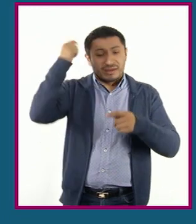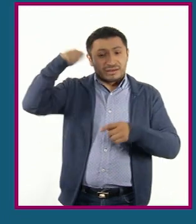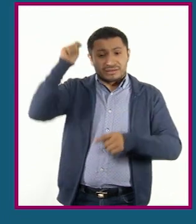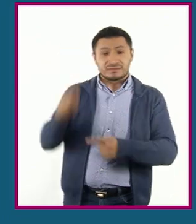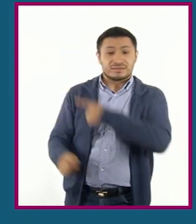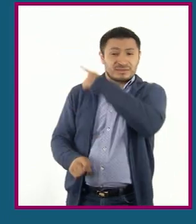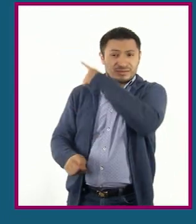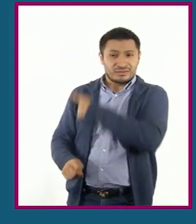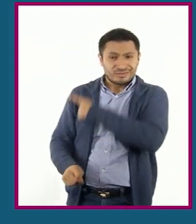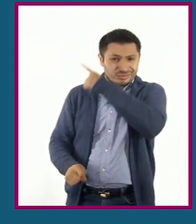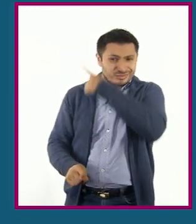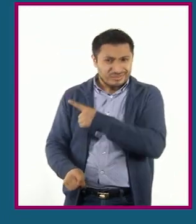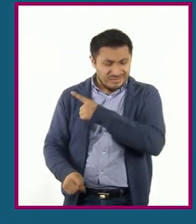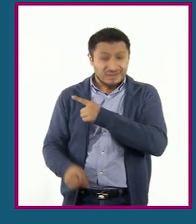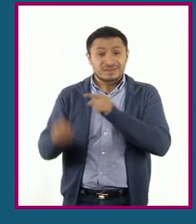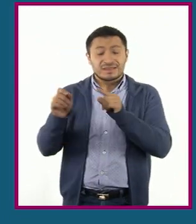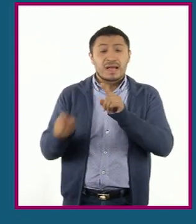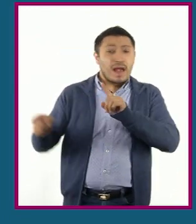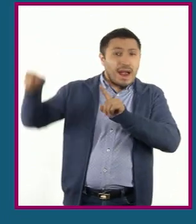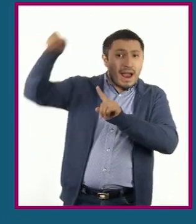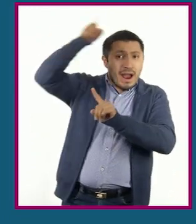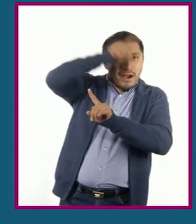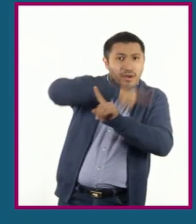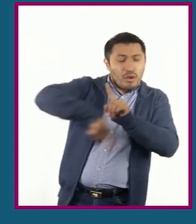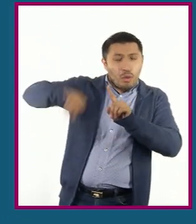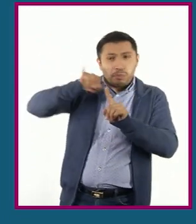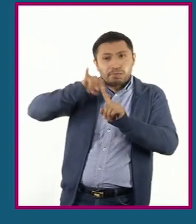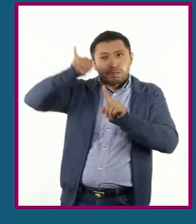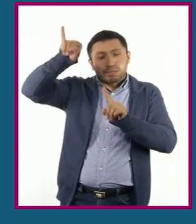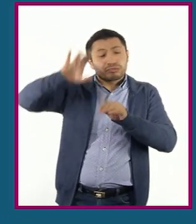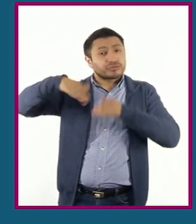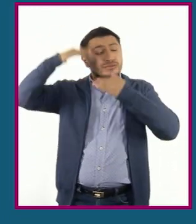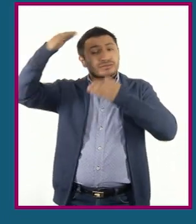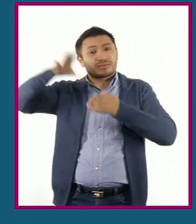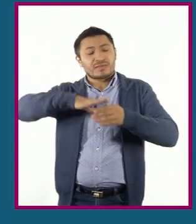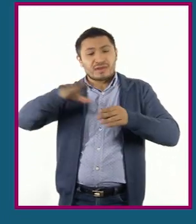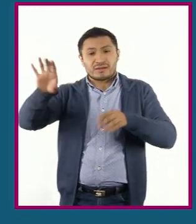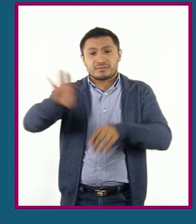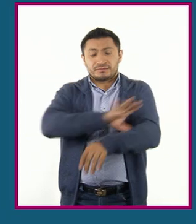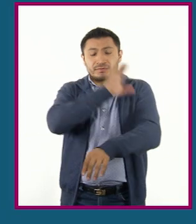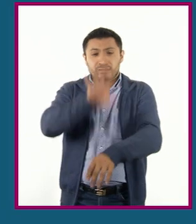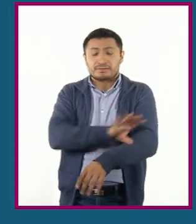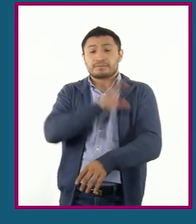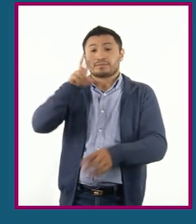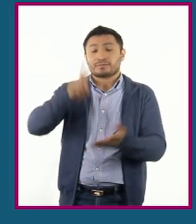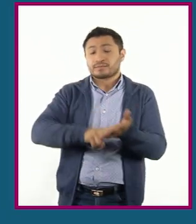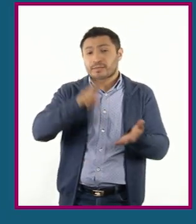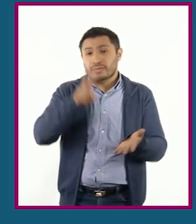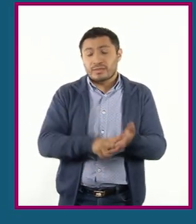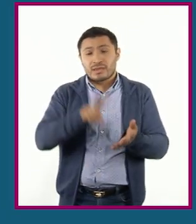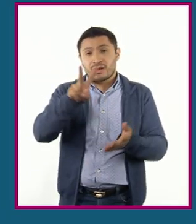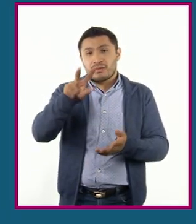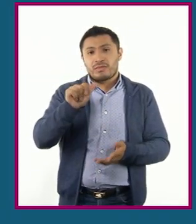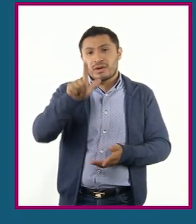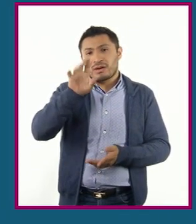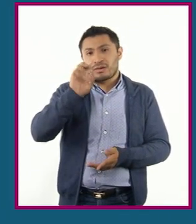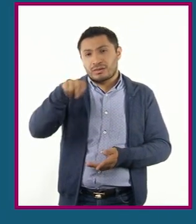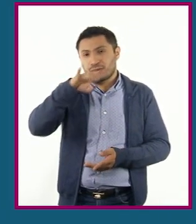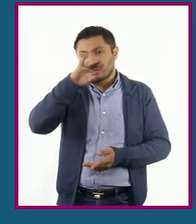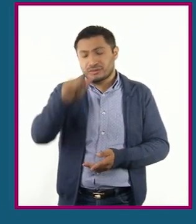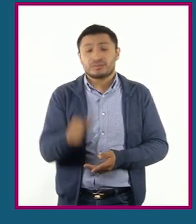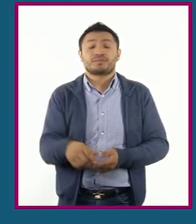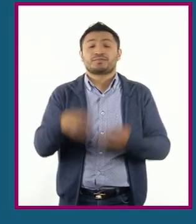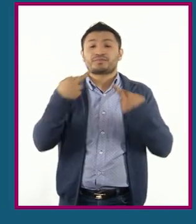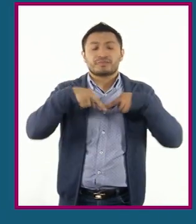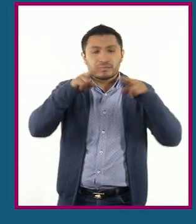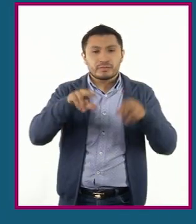atómico. En la órbita más alejada al núcleo o externa se encuentran los electrones de valencia. Para representar a los